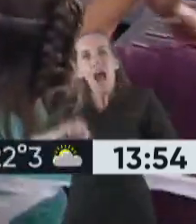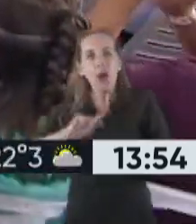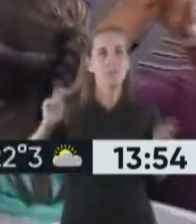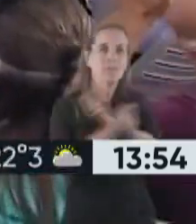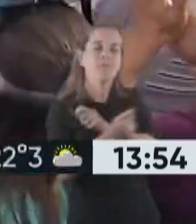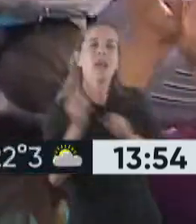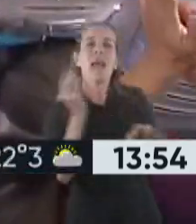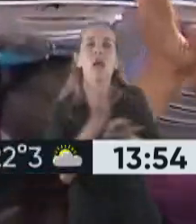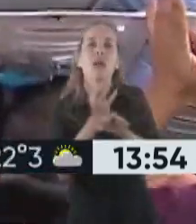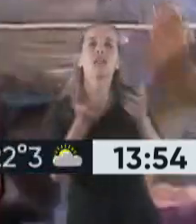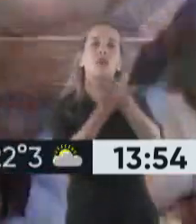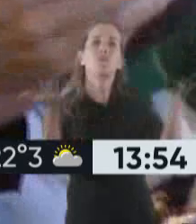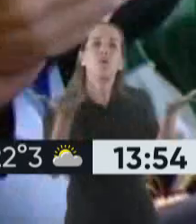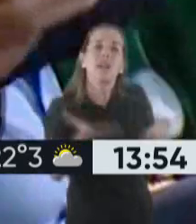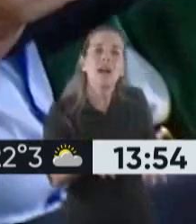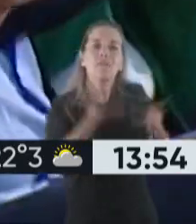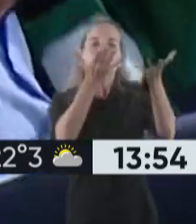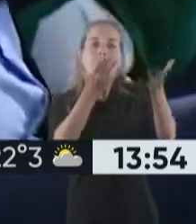educación pública.